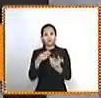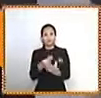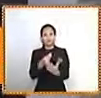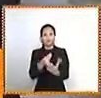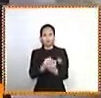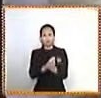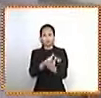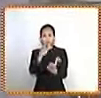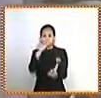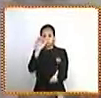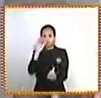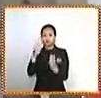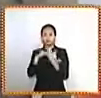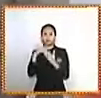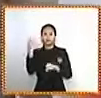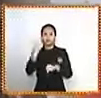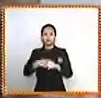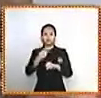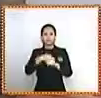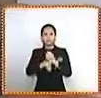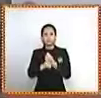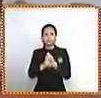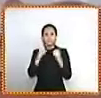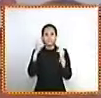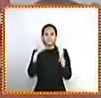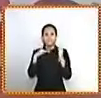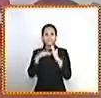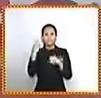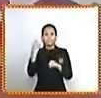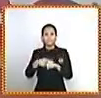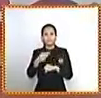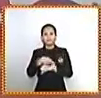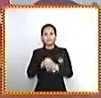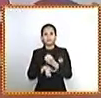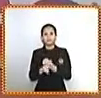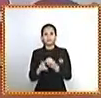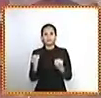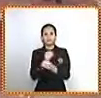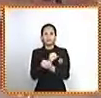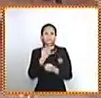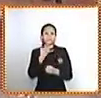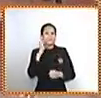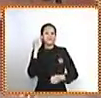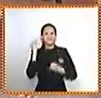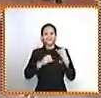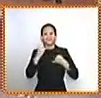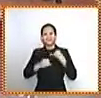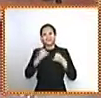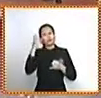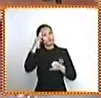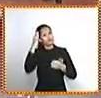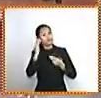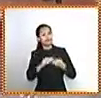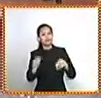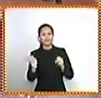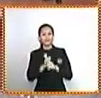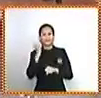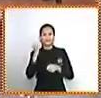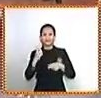su dinero 4.000 veces su inversión con premiados y 1.000 veces con Resmix. Suerte porque conocemos el primer número ganador, primer